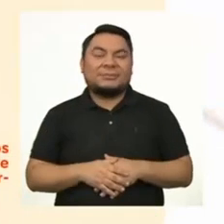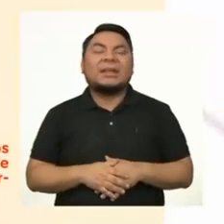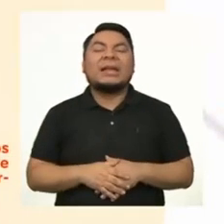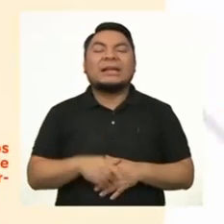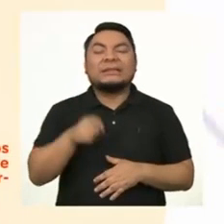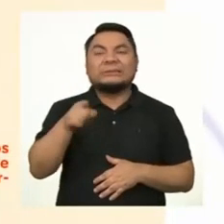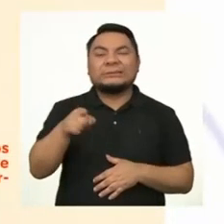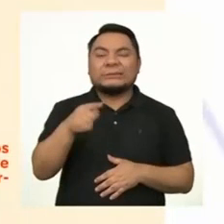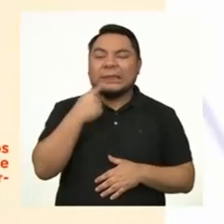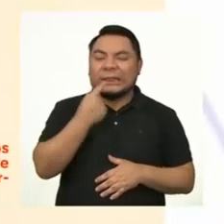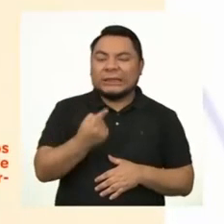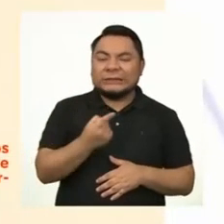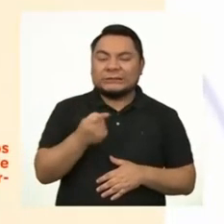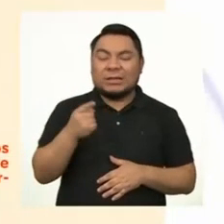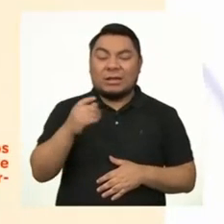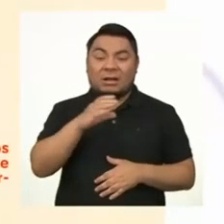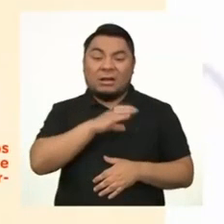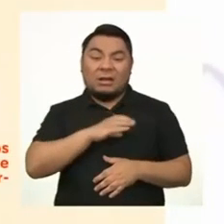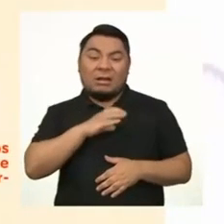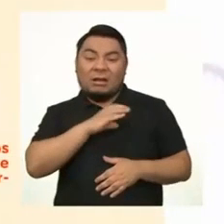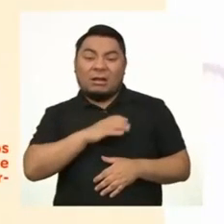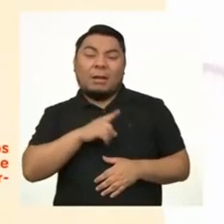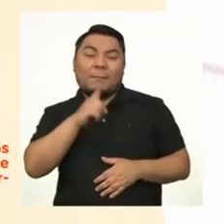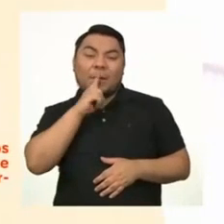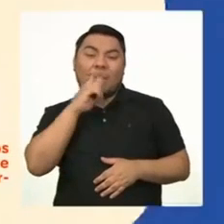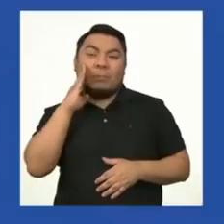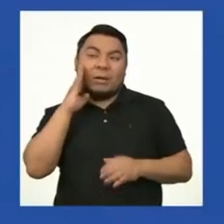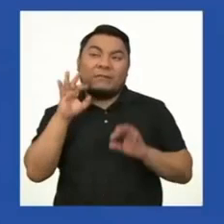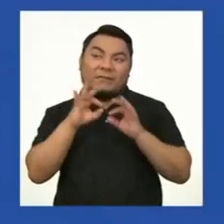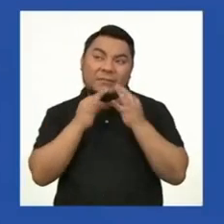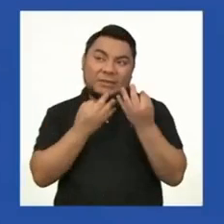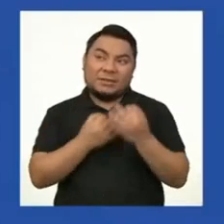El comportamiento de los padres y madres de familia.